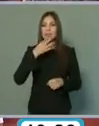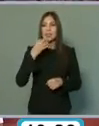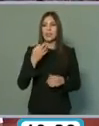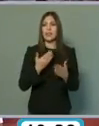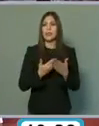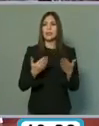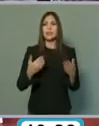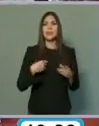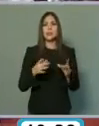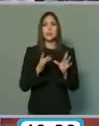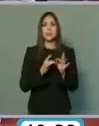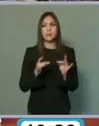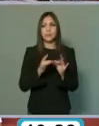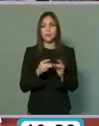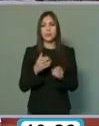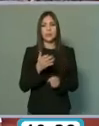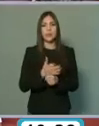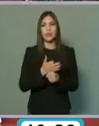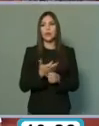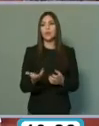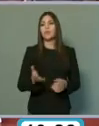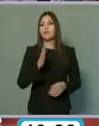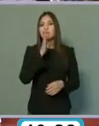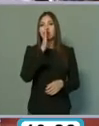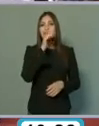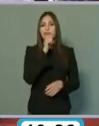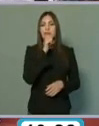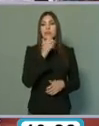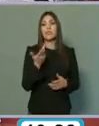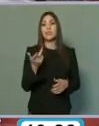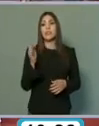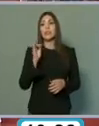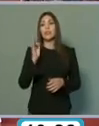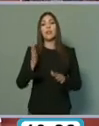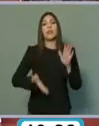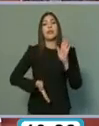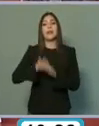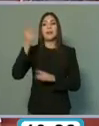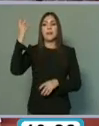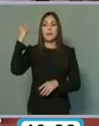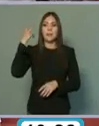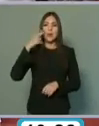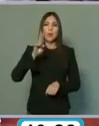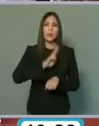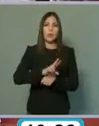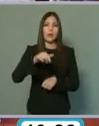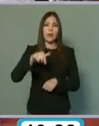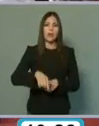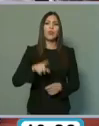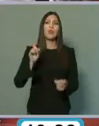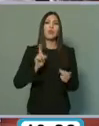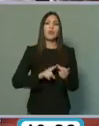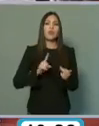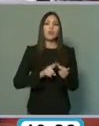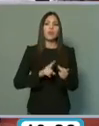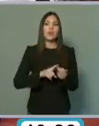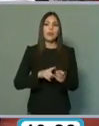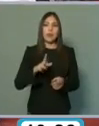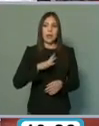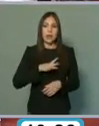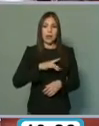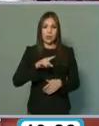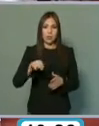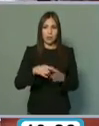nada más, me gustaría, ahorita no tenemos la posibilidad, como dice Enrique, a lo mejor todos de viajar a el Uruguay, pero aquí, ¿dónde podemos? ¿Hay